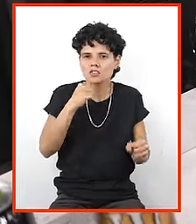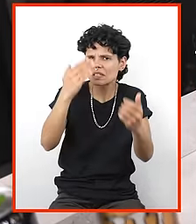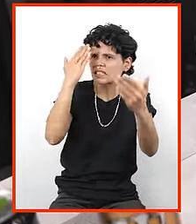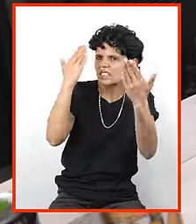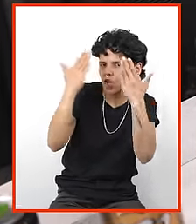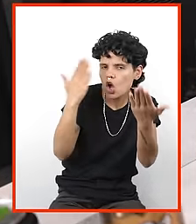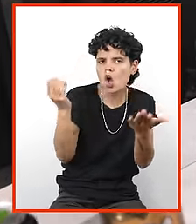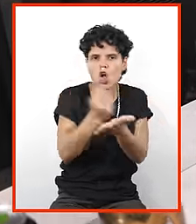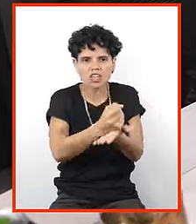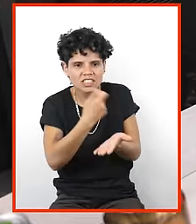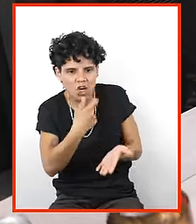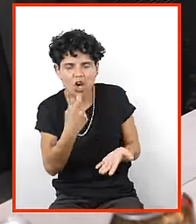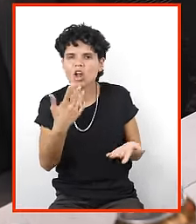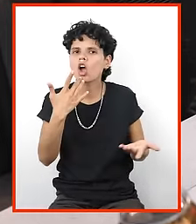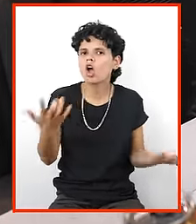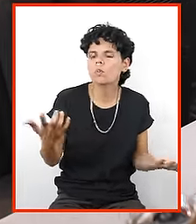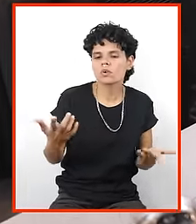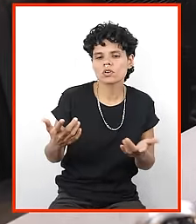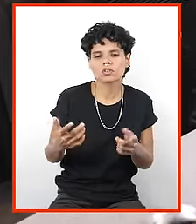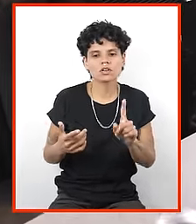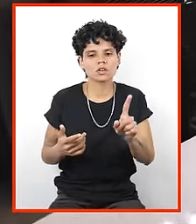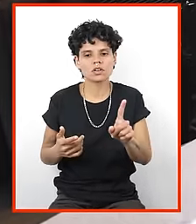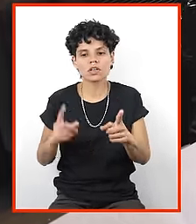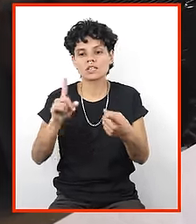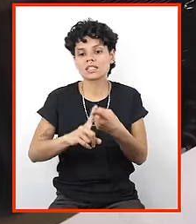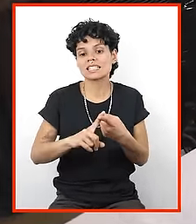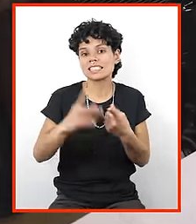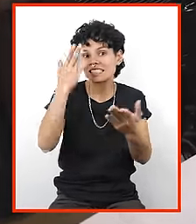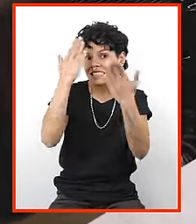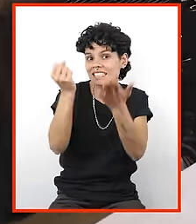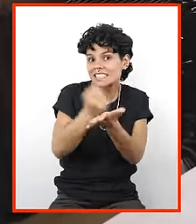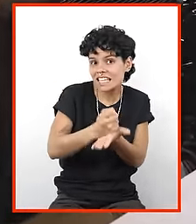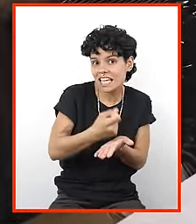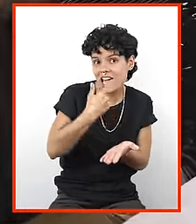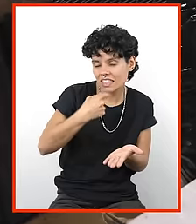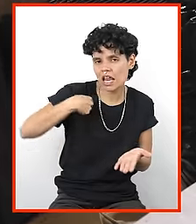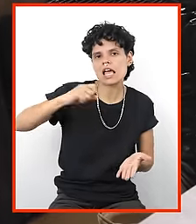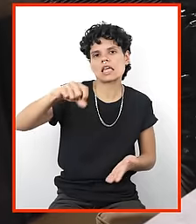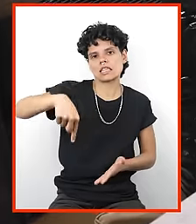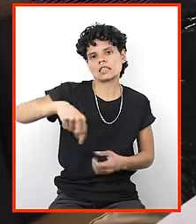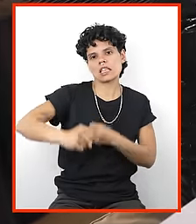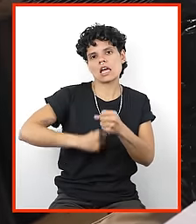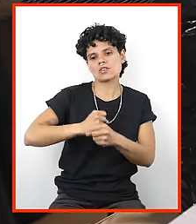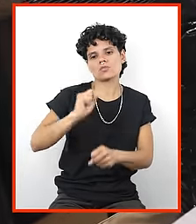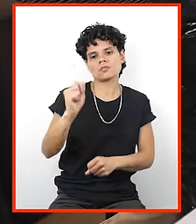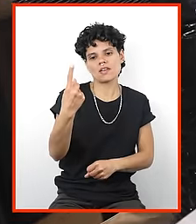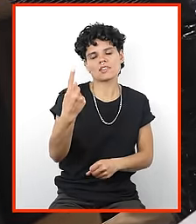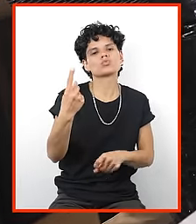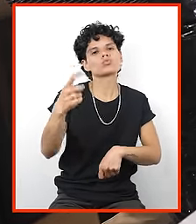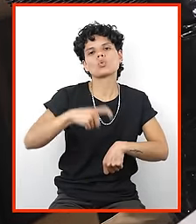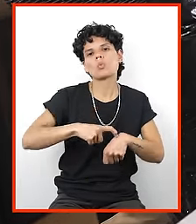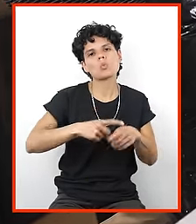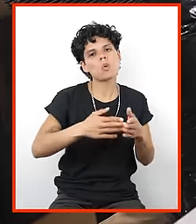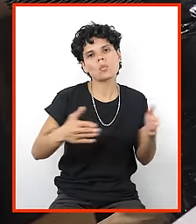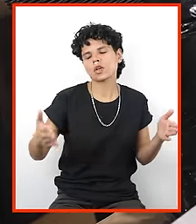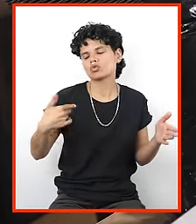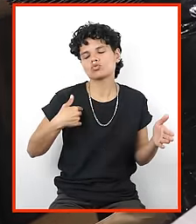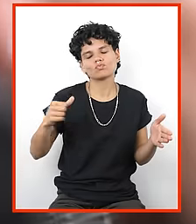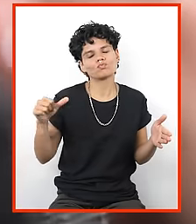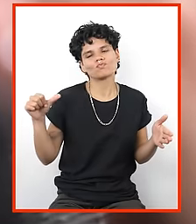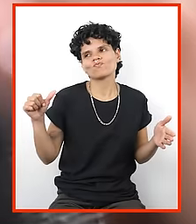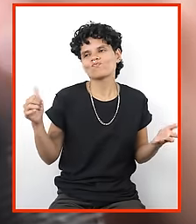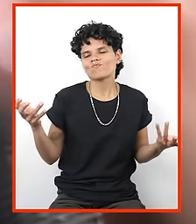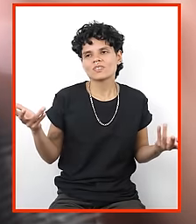eso. ¿Y tú, psicólogo, psiquiatra, coach? Primera vez que fui a un psiquiatra este año, porque estuve pasando por un